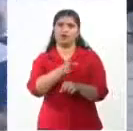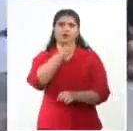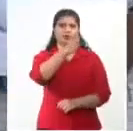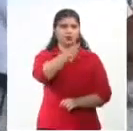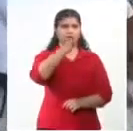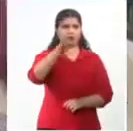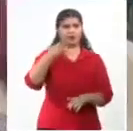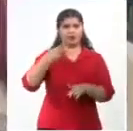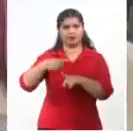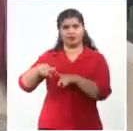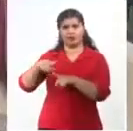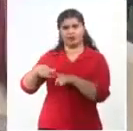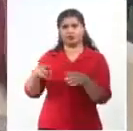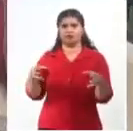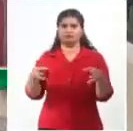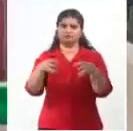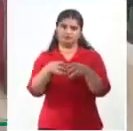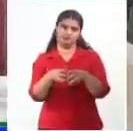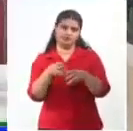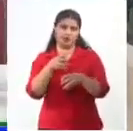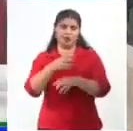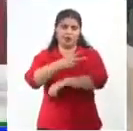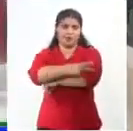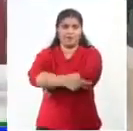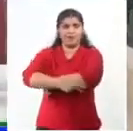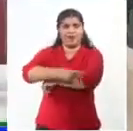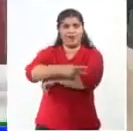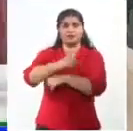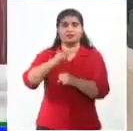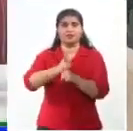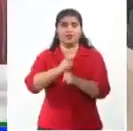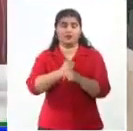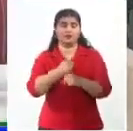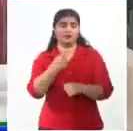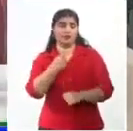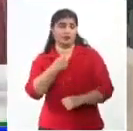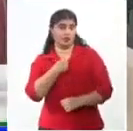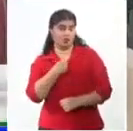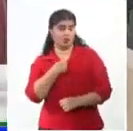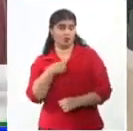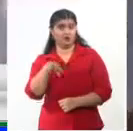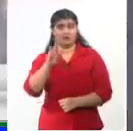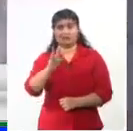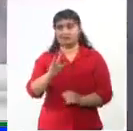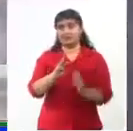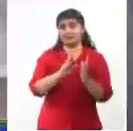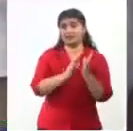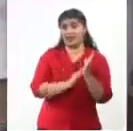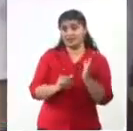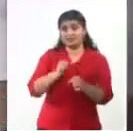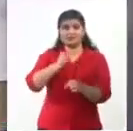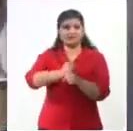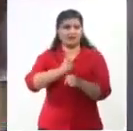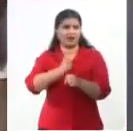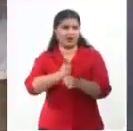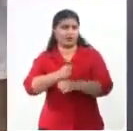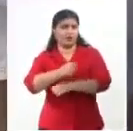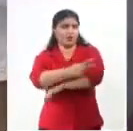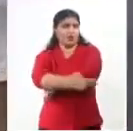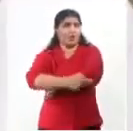pertenezco a la Brigada Henry Reef. Estuve 3 meses, desde diciembre, 24 de diciembre hasta abril en Panamá. Tengo